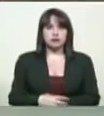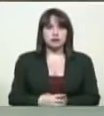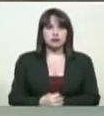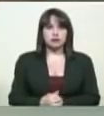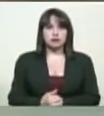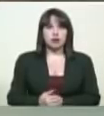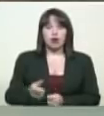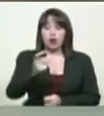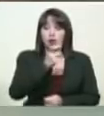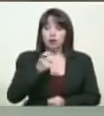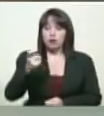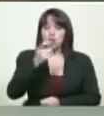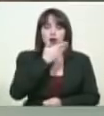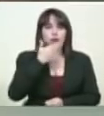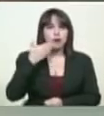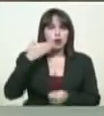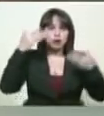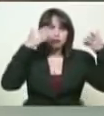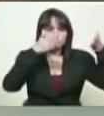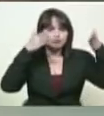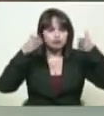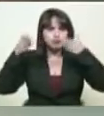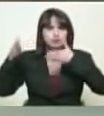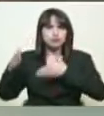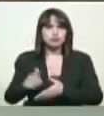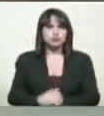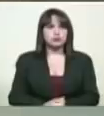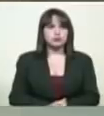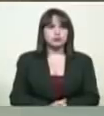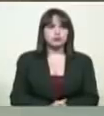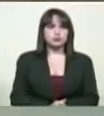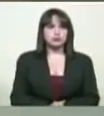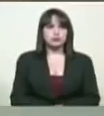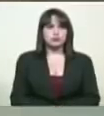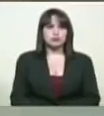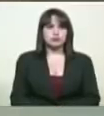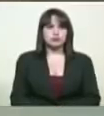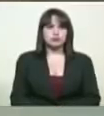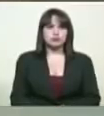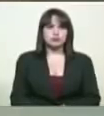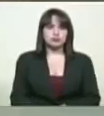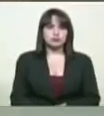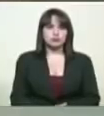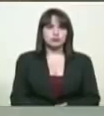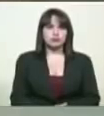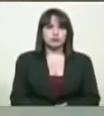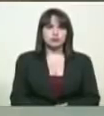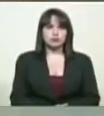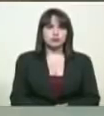busquen los mejores asesores verdadero revolucionario